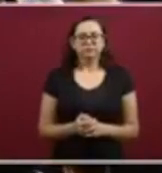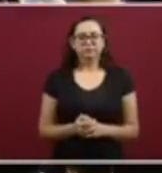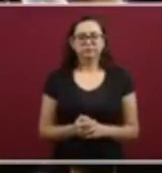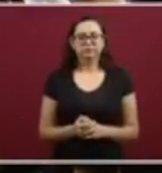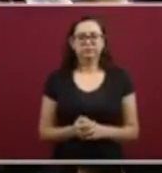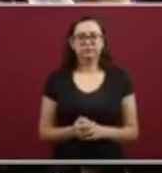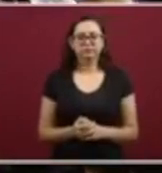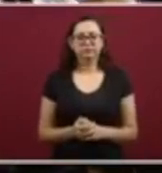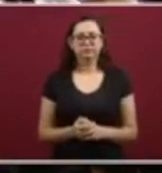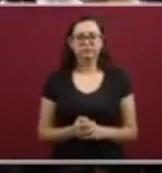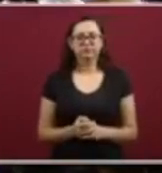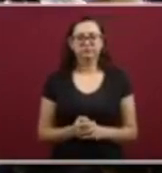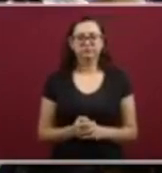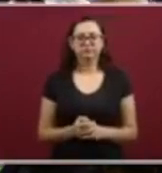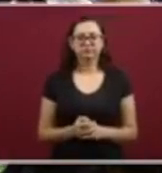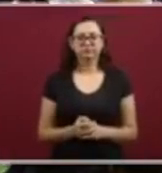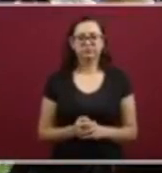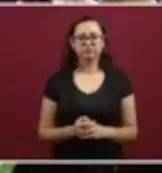tiene